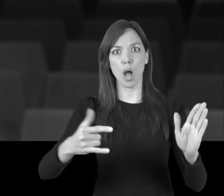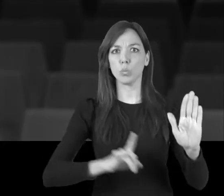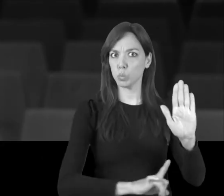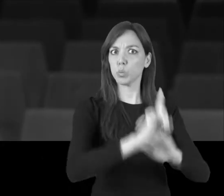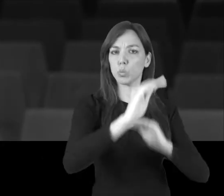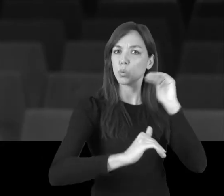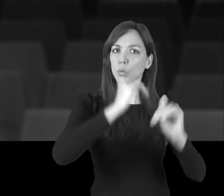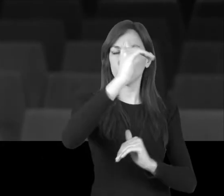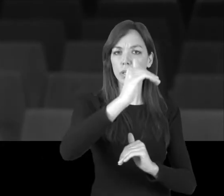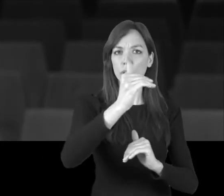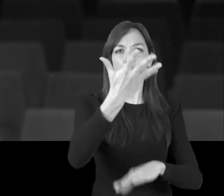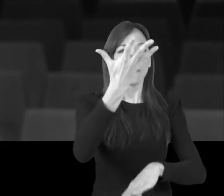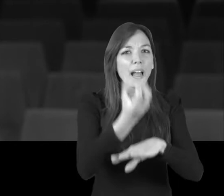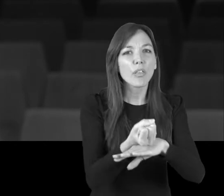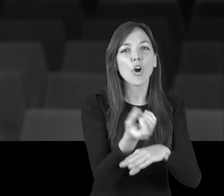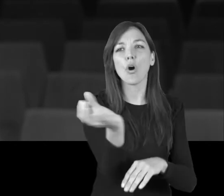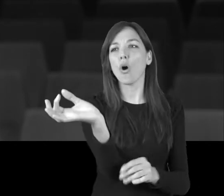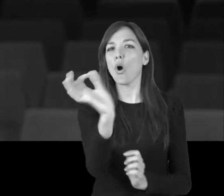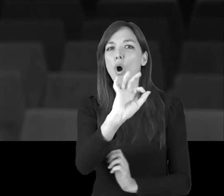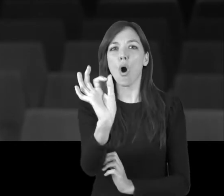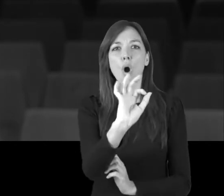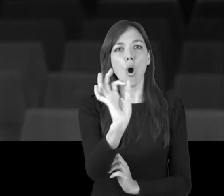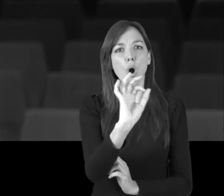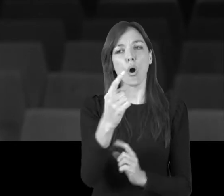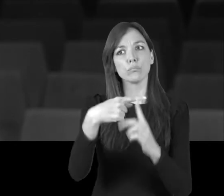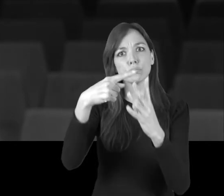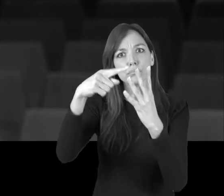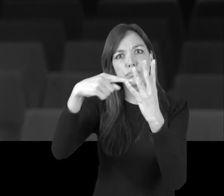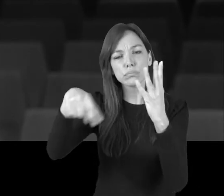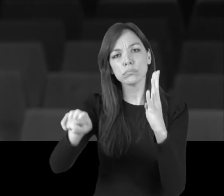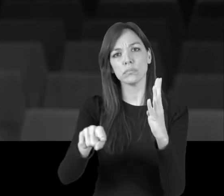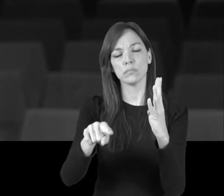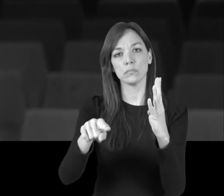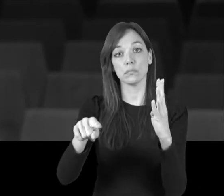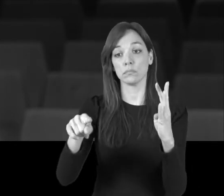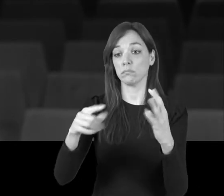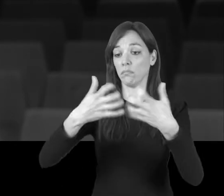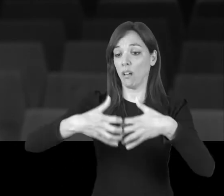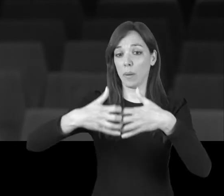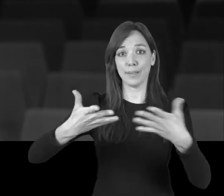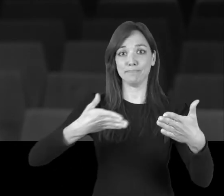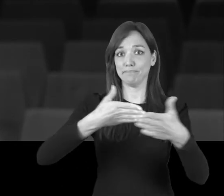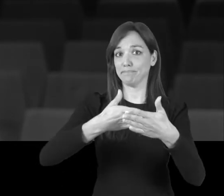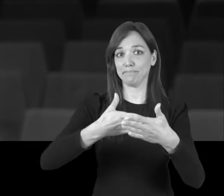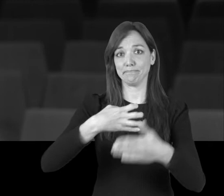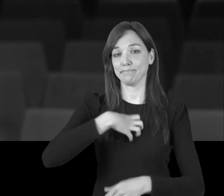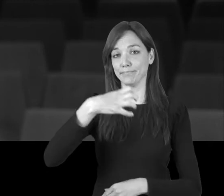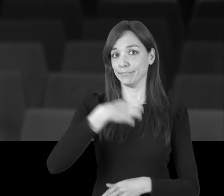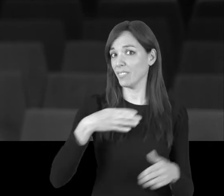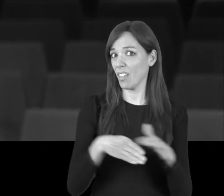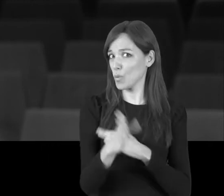moda es la tecnología, pues hay muchas aplicaciones o dispositivos que no